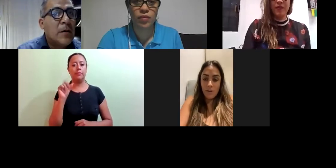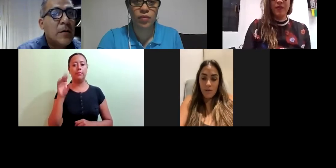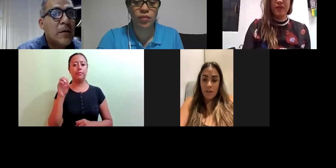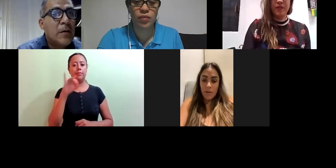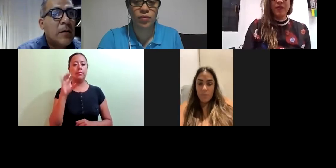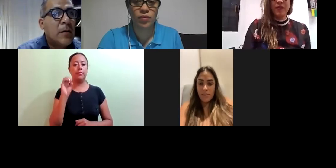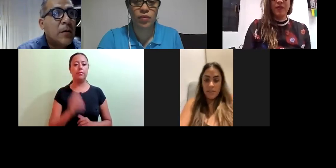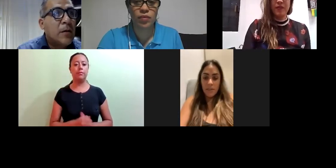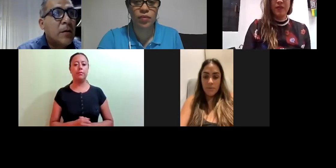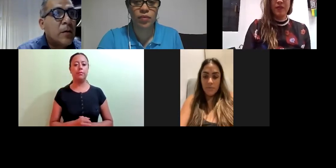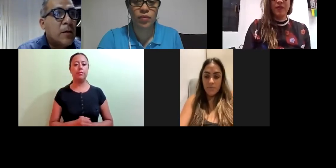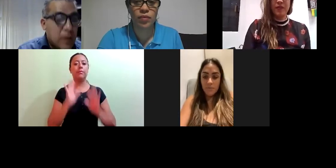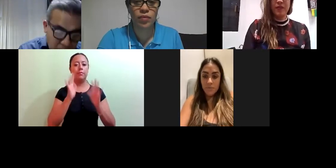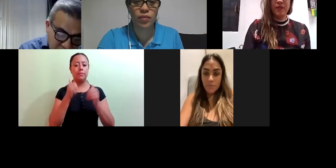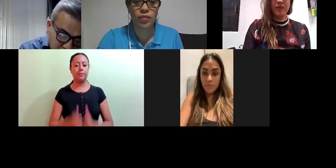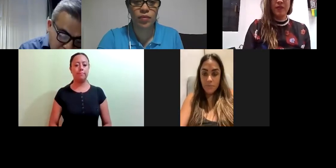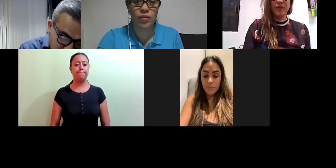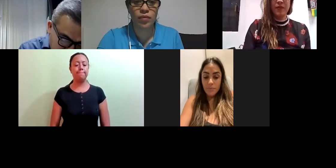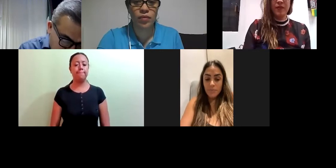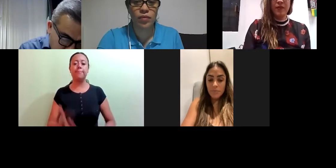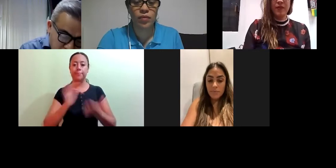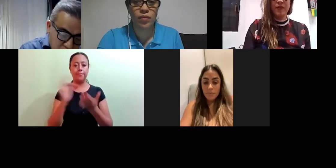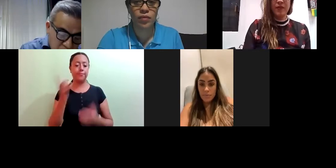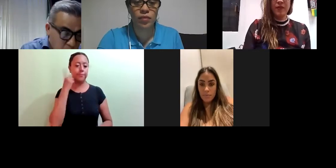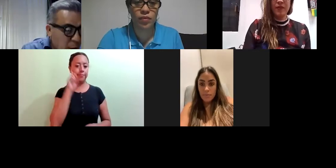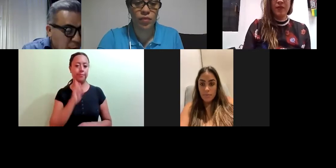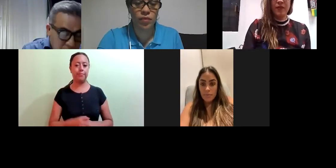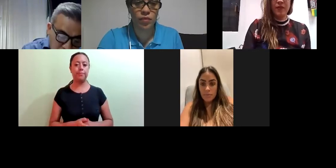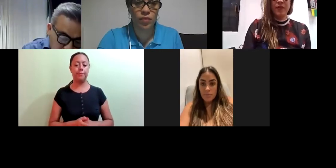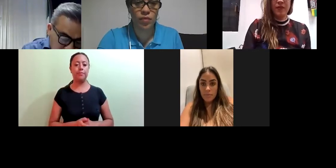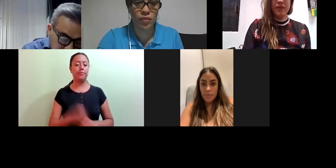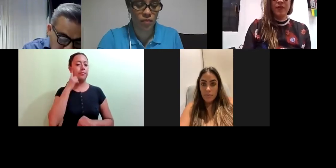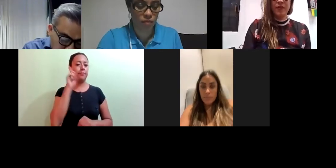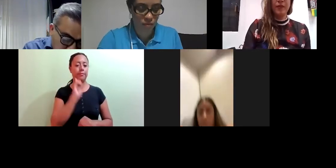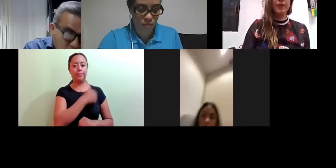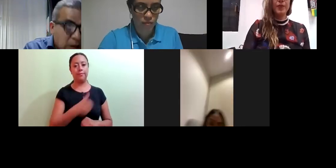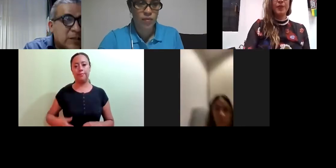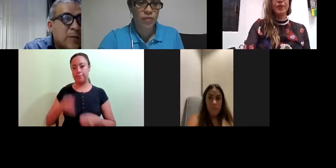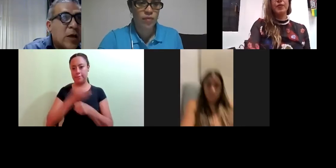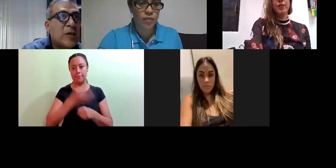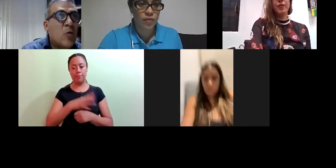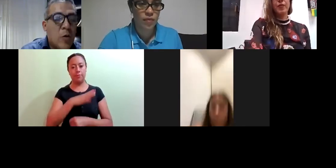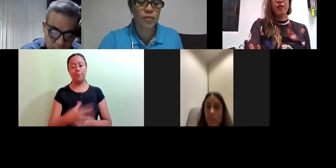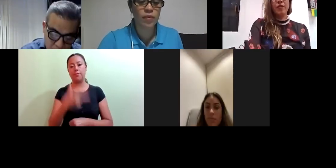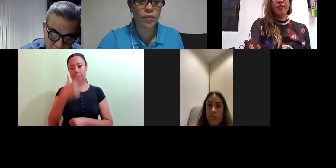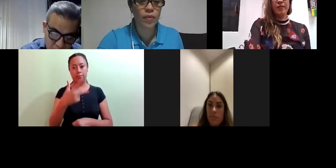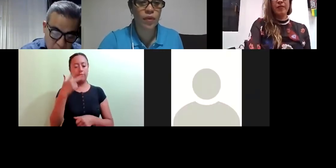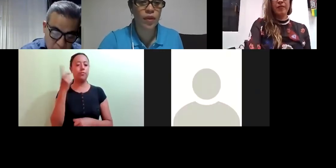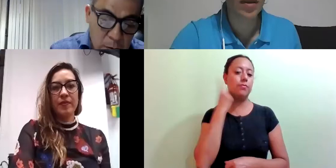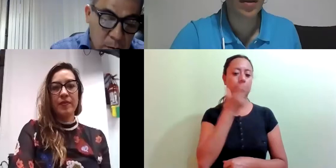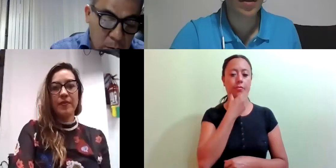Alessandra Rojo de la Vega, Gracias, diputada. Diputada Presidenta, hay una esculta de ocho diputadas y diputados. coro.